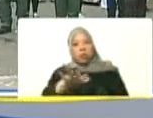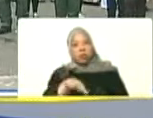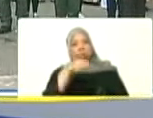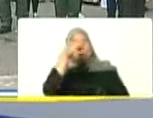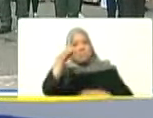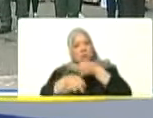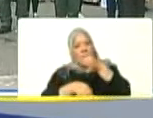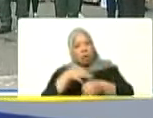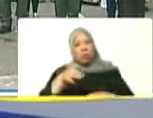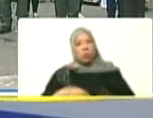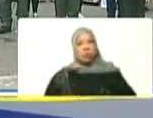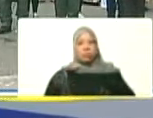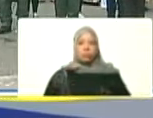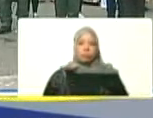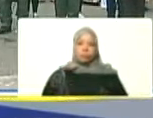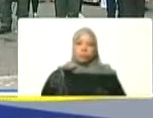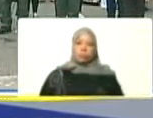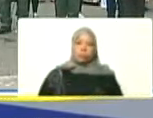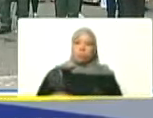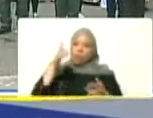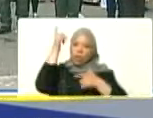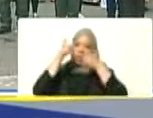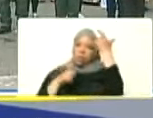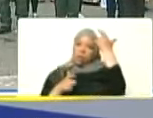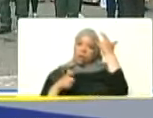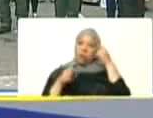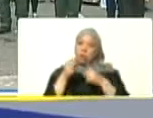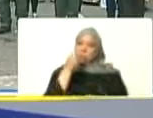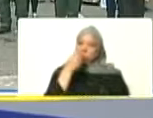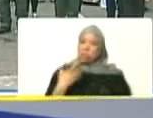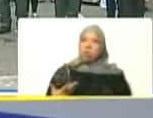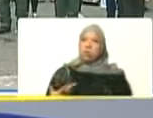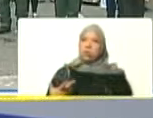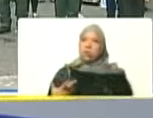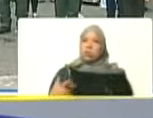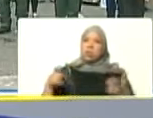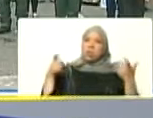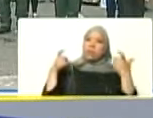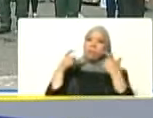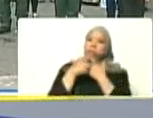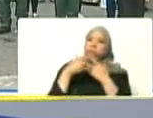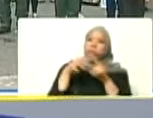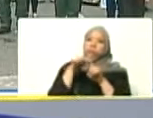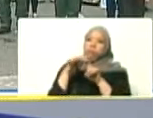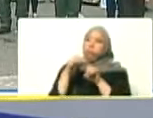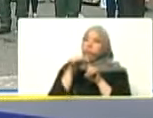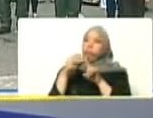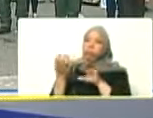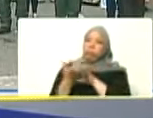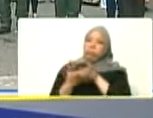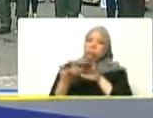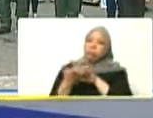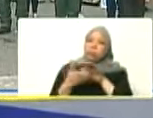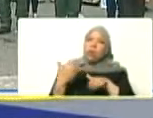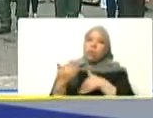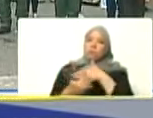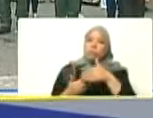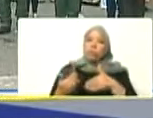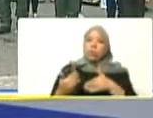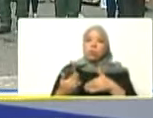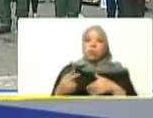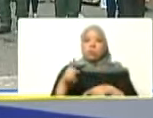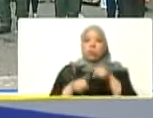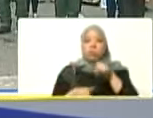pueblo. Y el comandante Chávez decía, bueno, estamos en una guerra, resolvemos sobre el terreno la